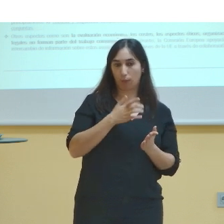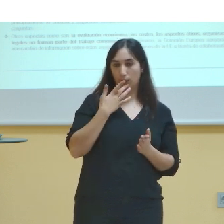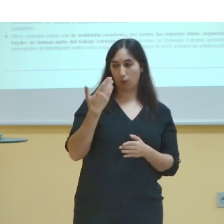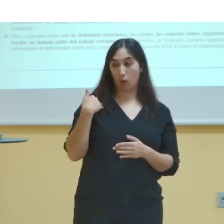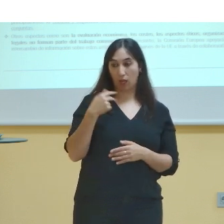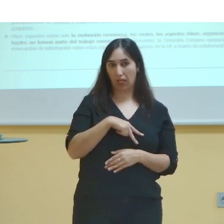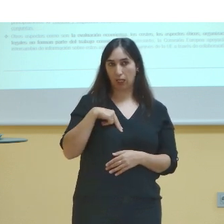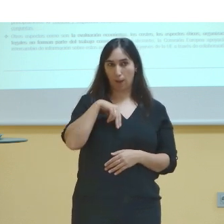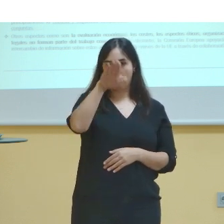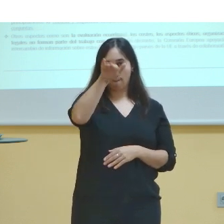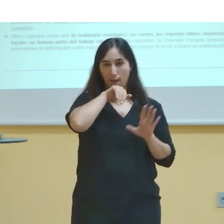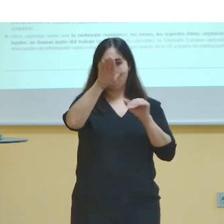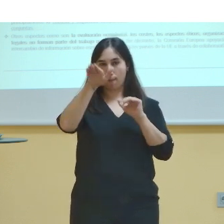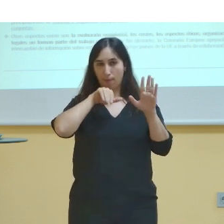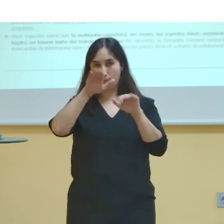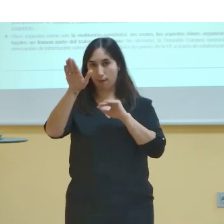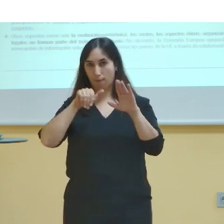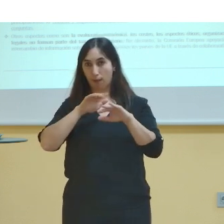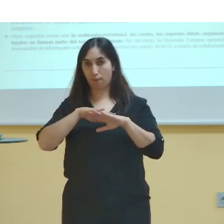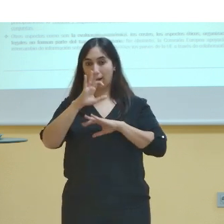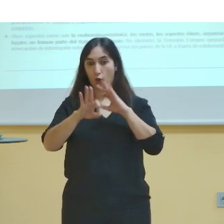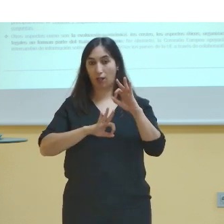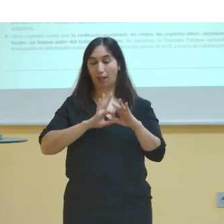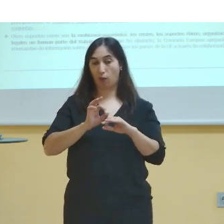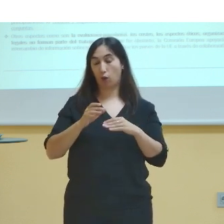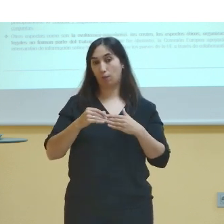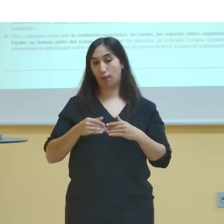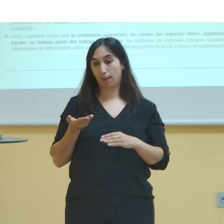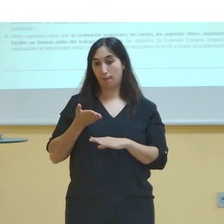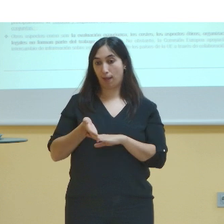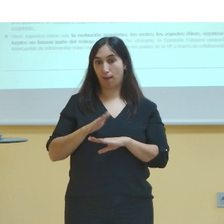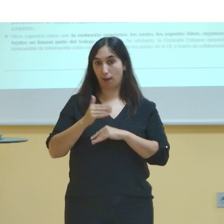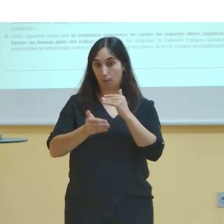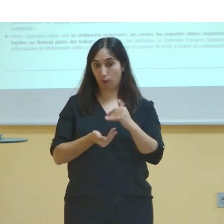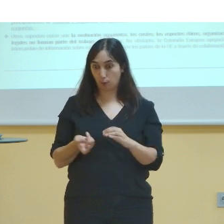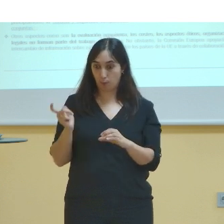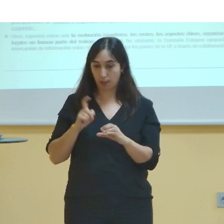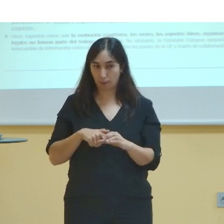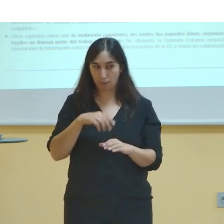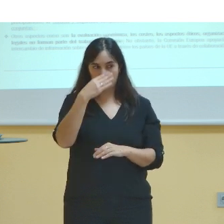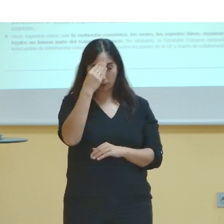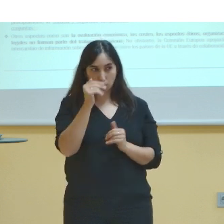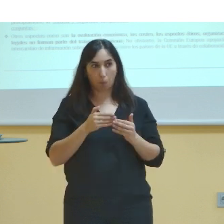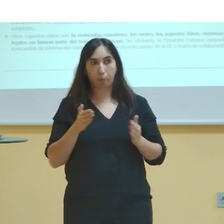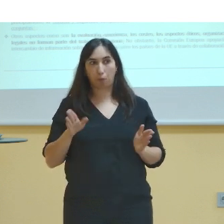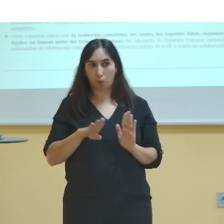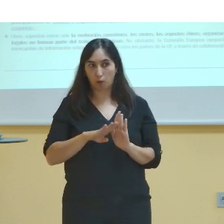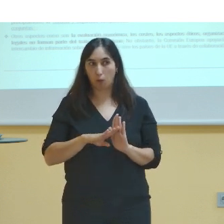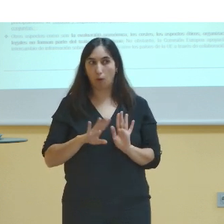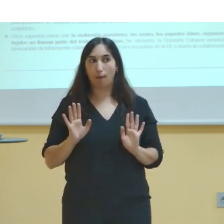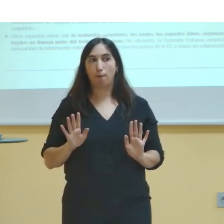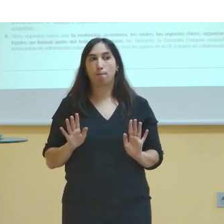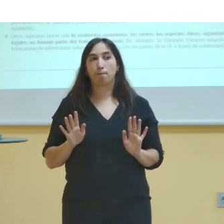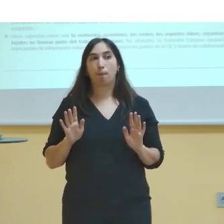ahora general para que se presenten organizaciones de pacientes para participar en este proceso. De hecho creo que está todavía abierta.